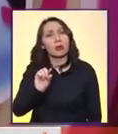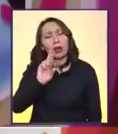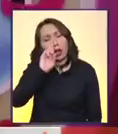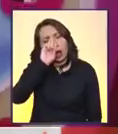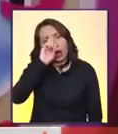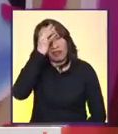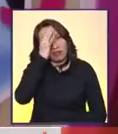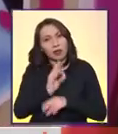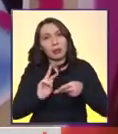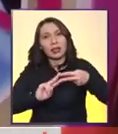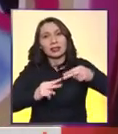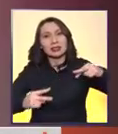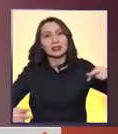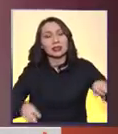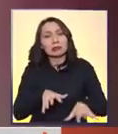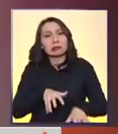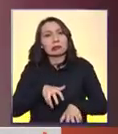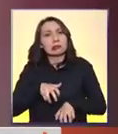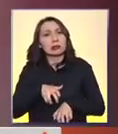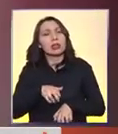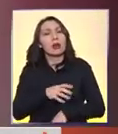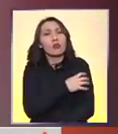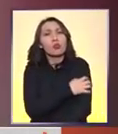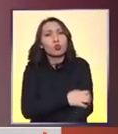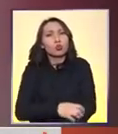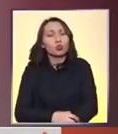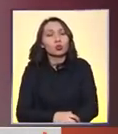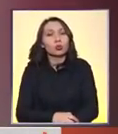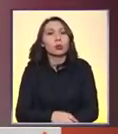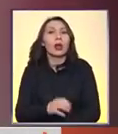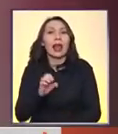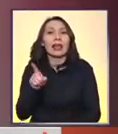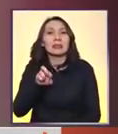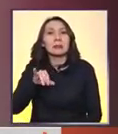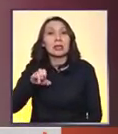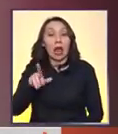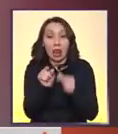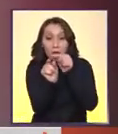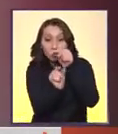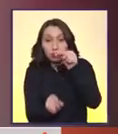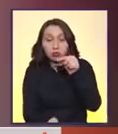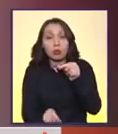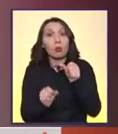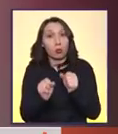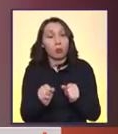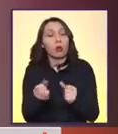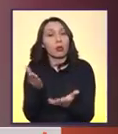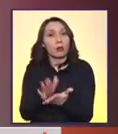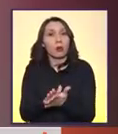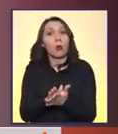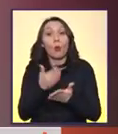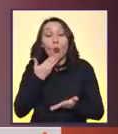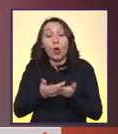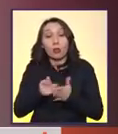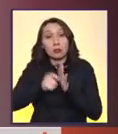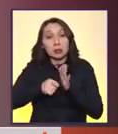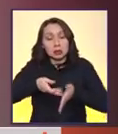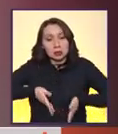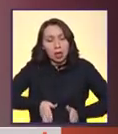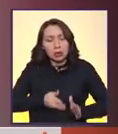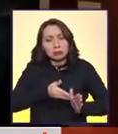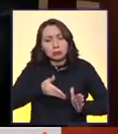genética, atrofia muscular espinal, tipo 1, que incluso puede llegar a ser mortal. Fue diagnosticada a los meses de haber nacido.